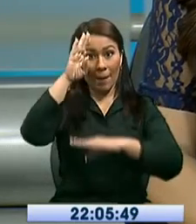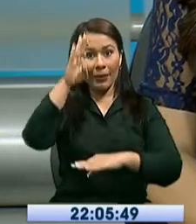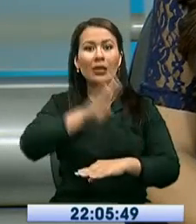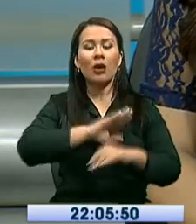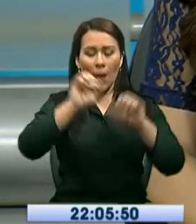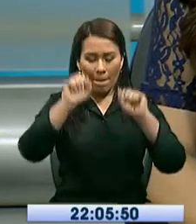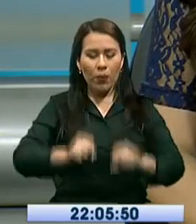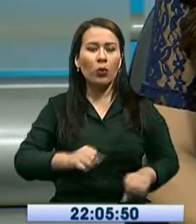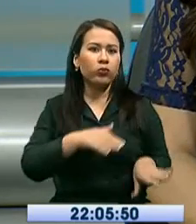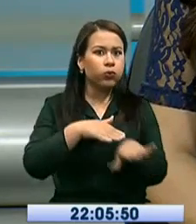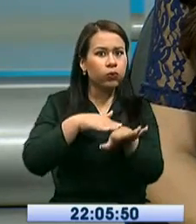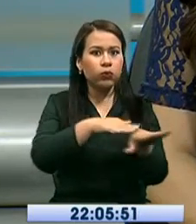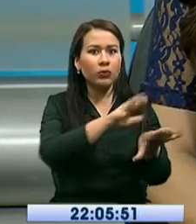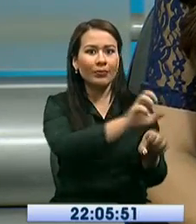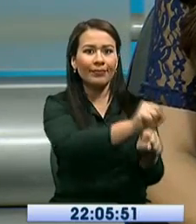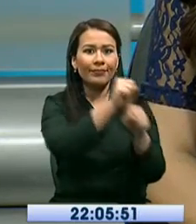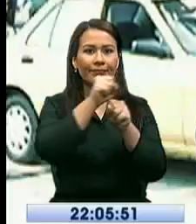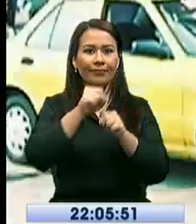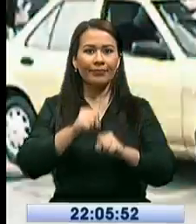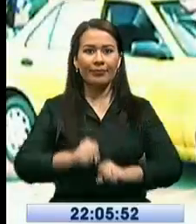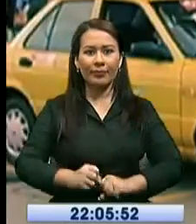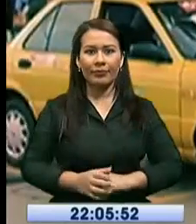lograron capturarlos.